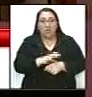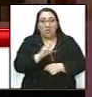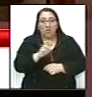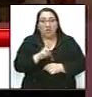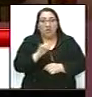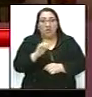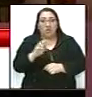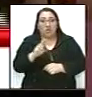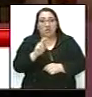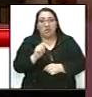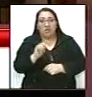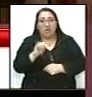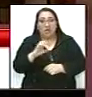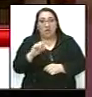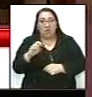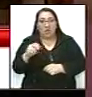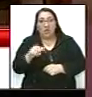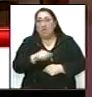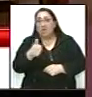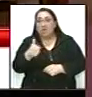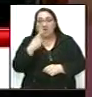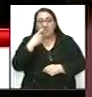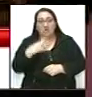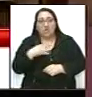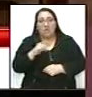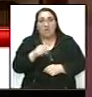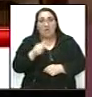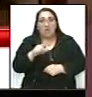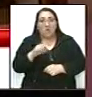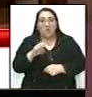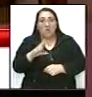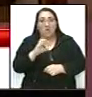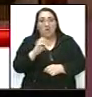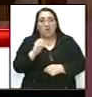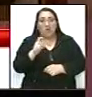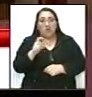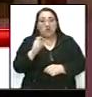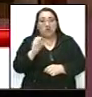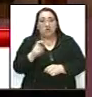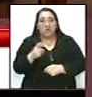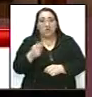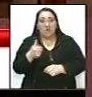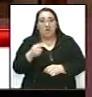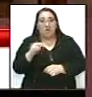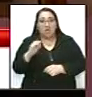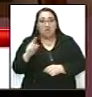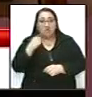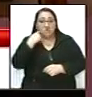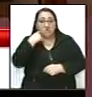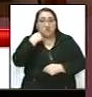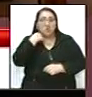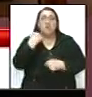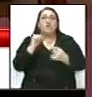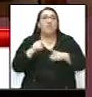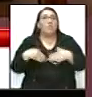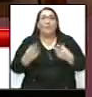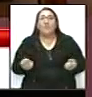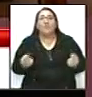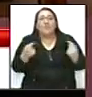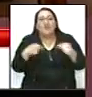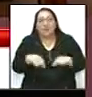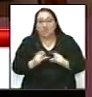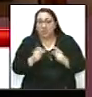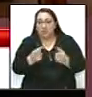Víctor Ticona Postigo y por otro lado el señor Manuel Francisco Cox Ganosa, informan que no pueden acudir a